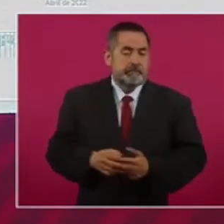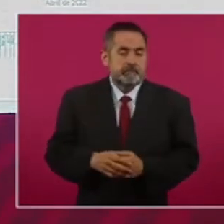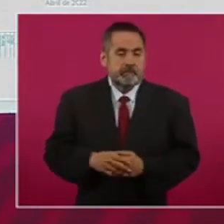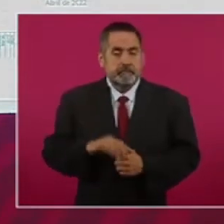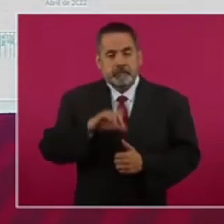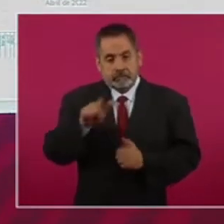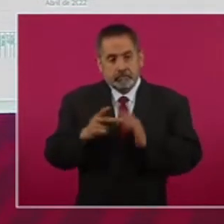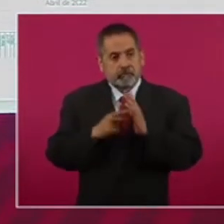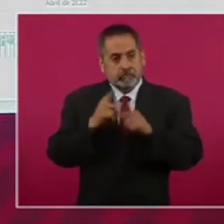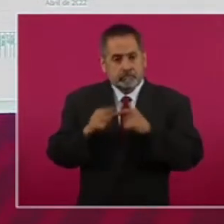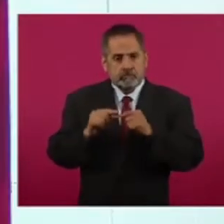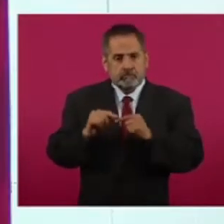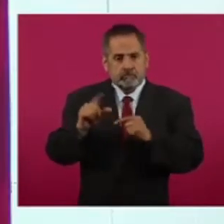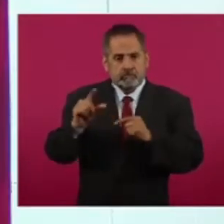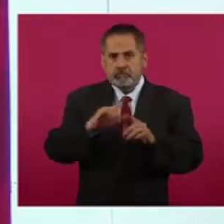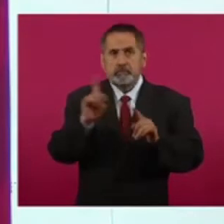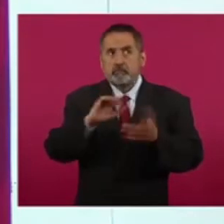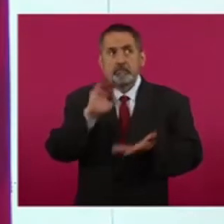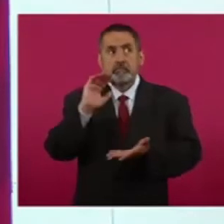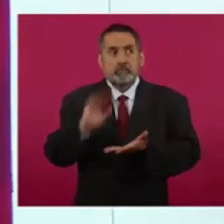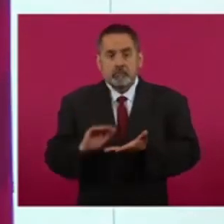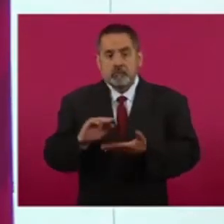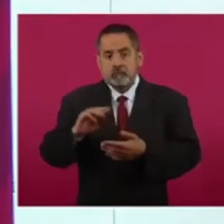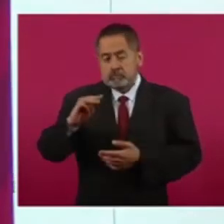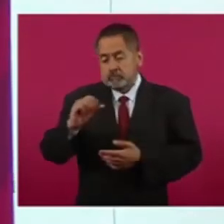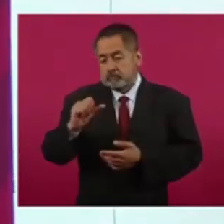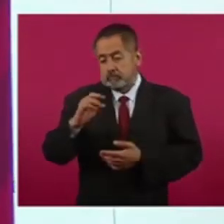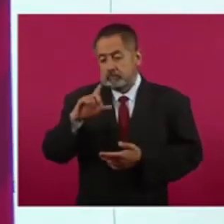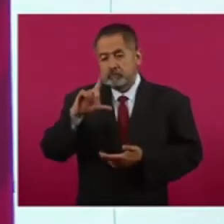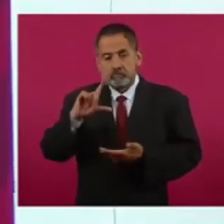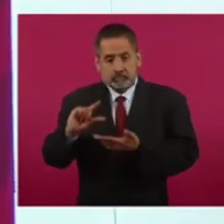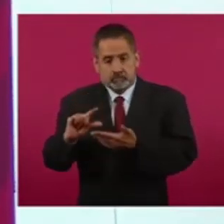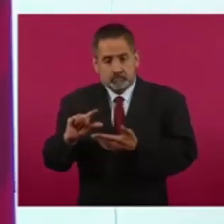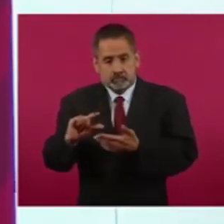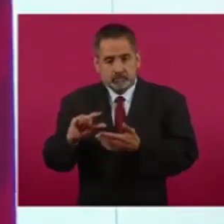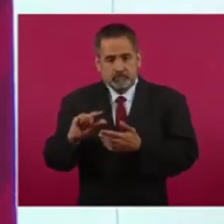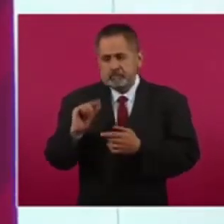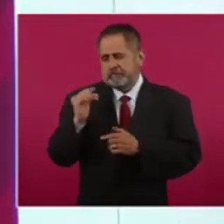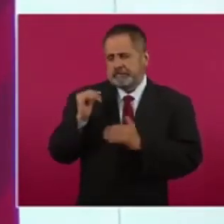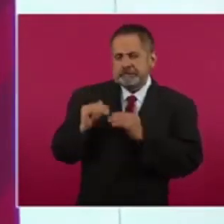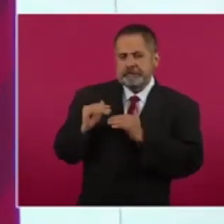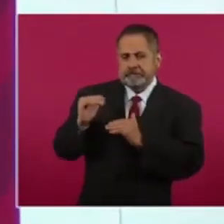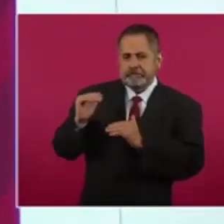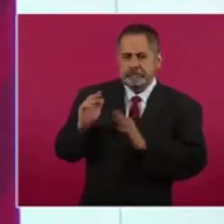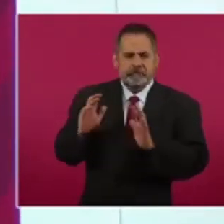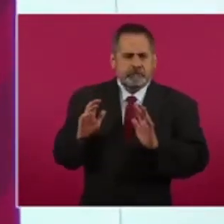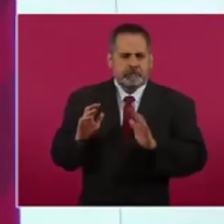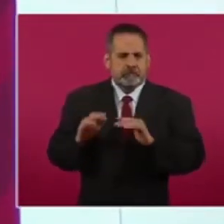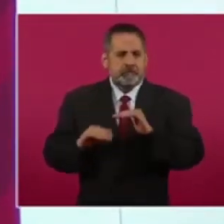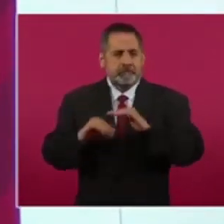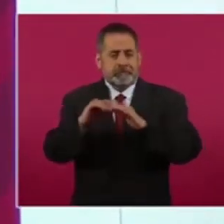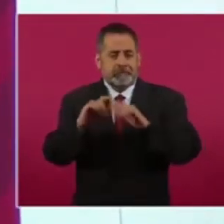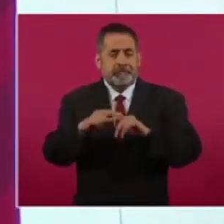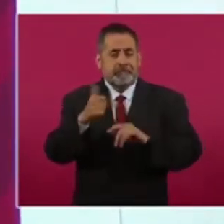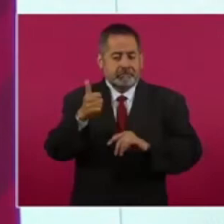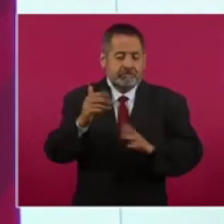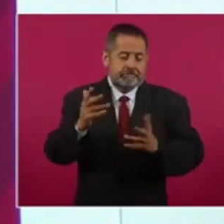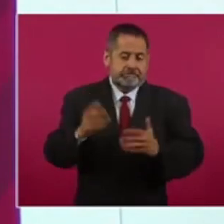luego subió, no, lo bajó más Marcelo y ya últimamente subió. Llegó hasta